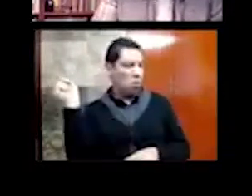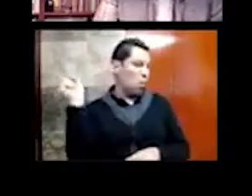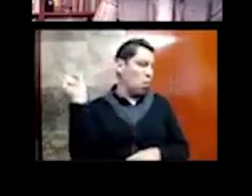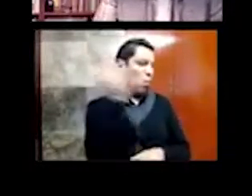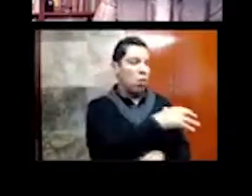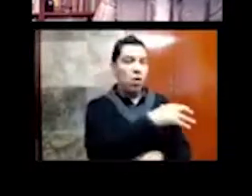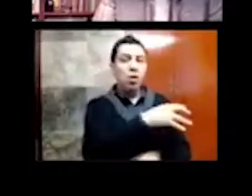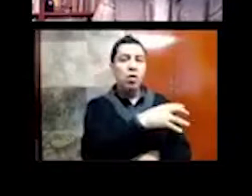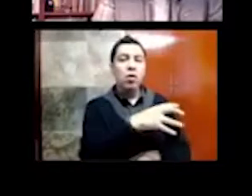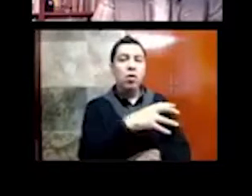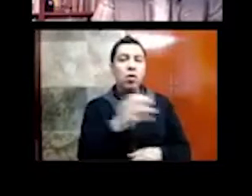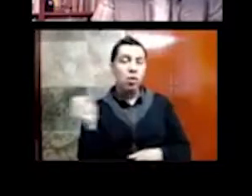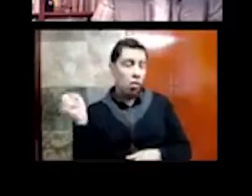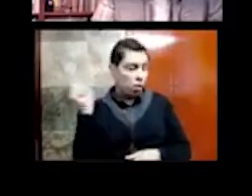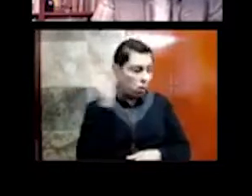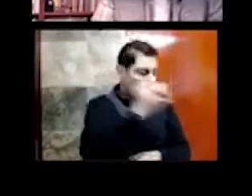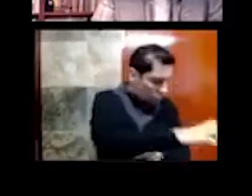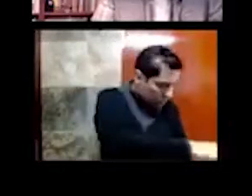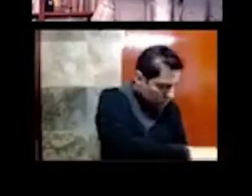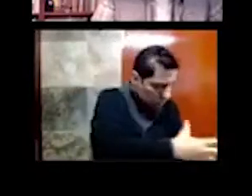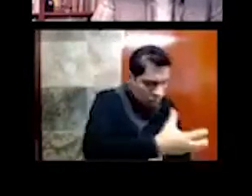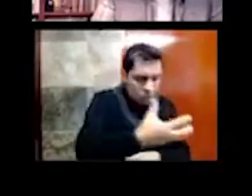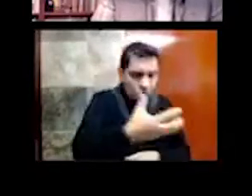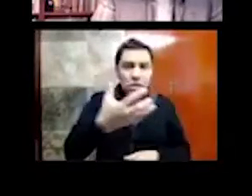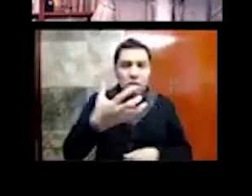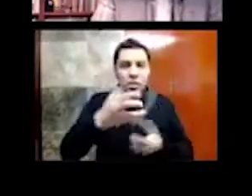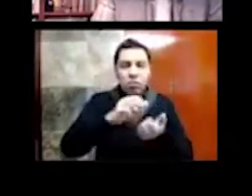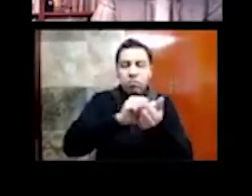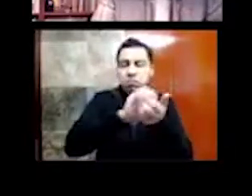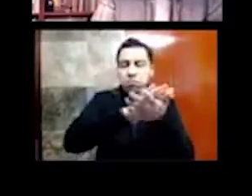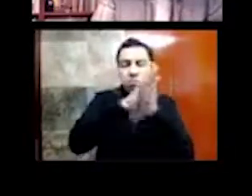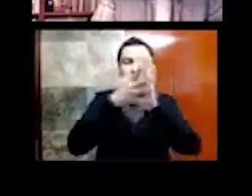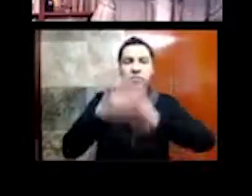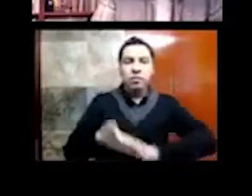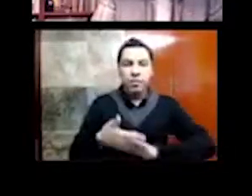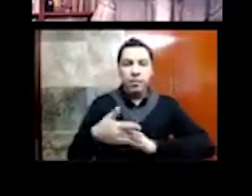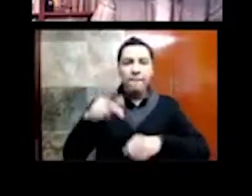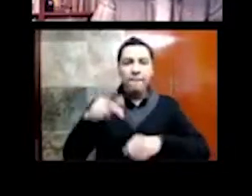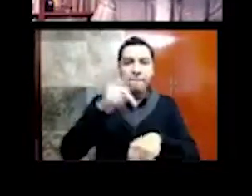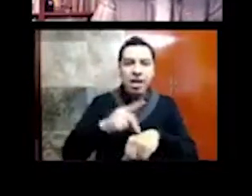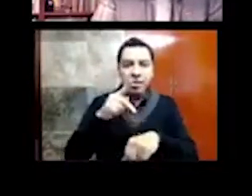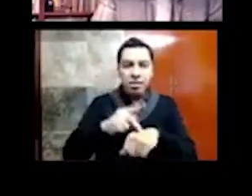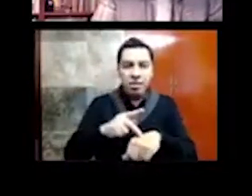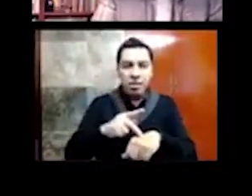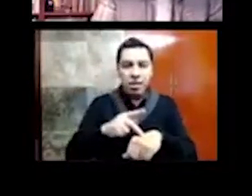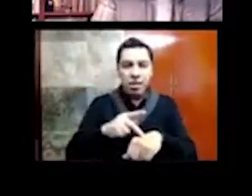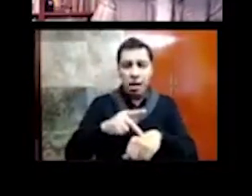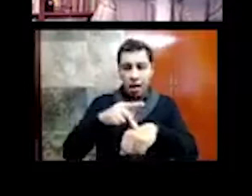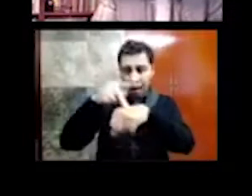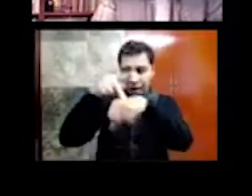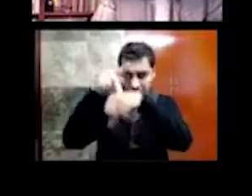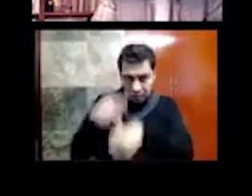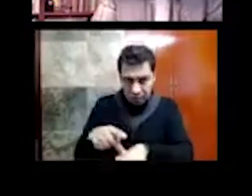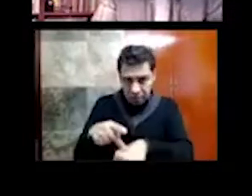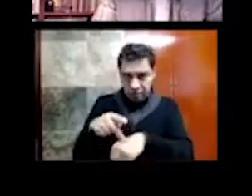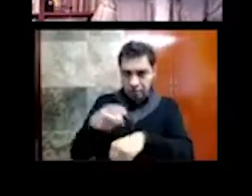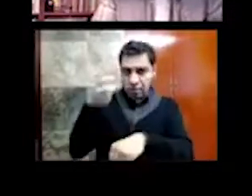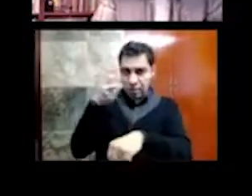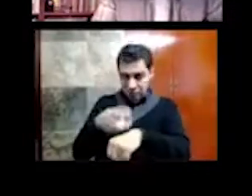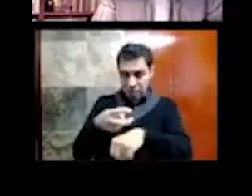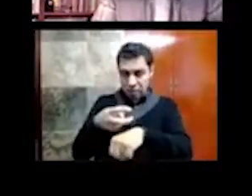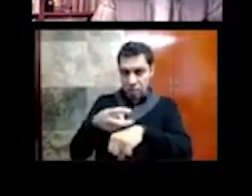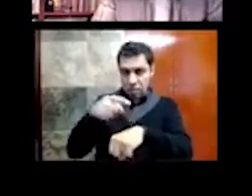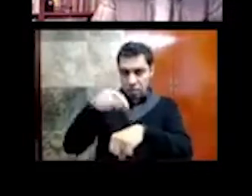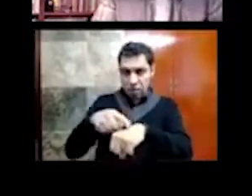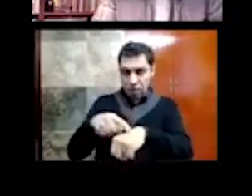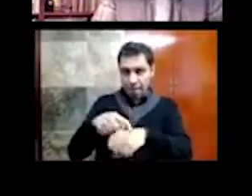ha convertido en piedra. Sobre ese corazón de piedra verde